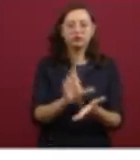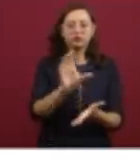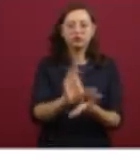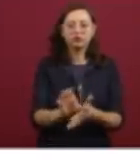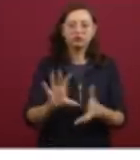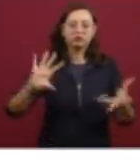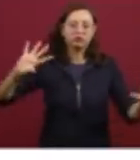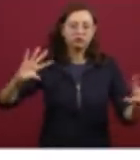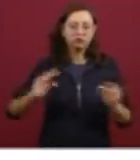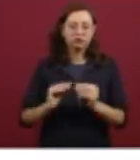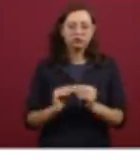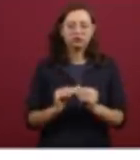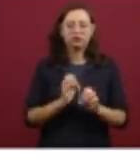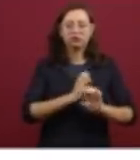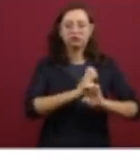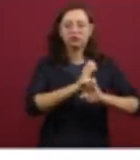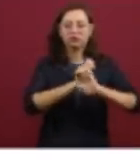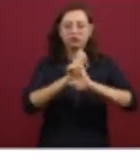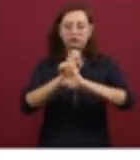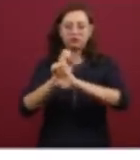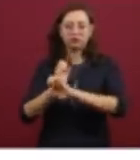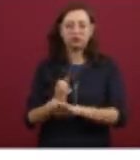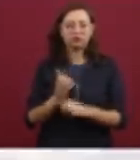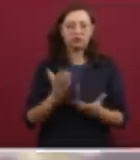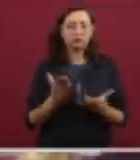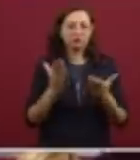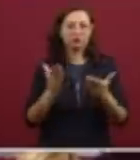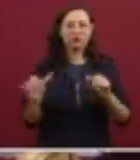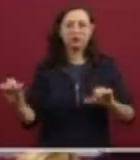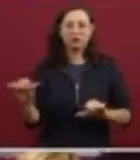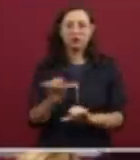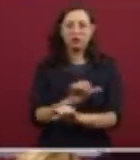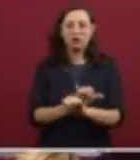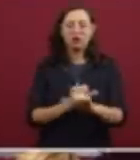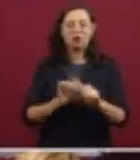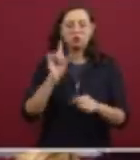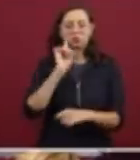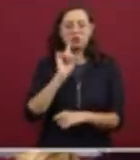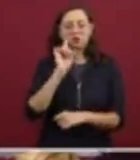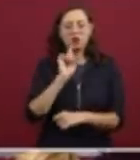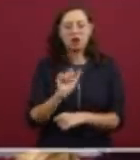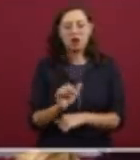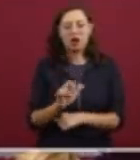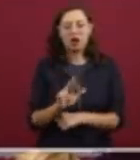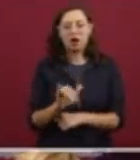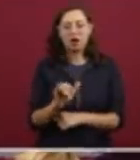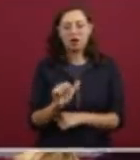total, están las entidades. Le doy la palabra a la compañera Ariadna, subsecretaria de Bienestar.